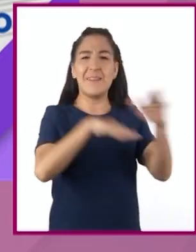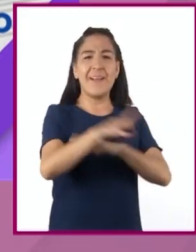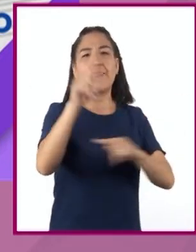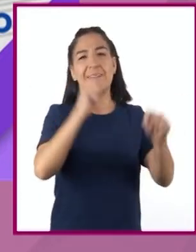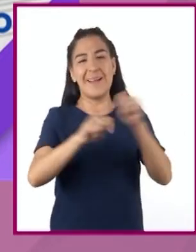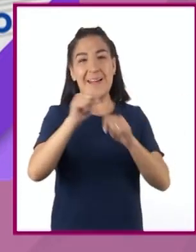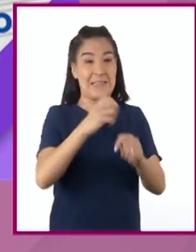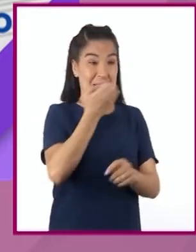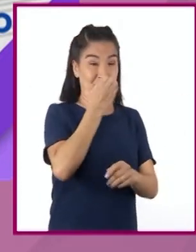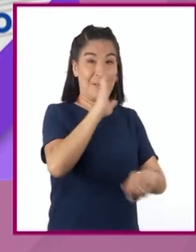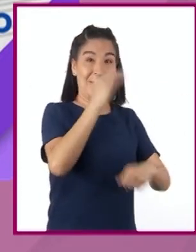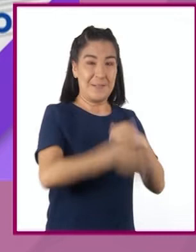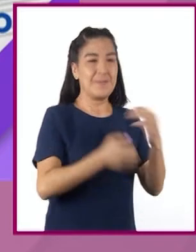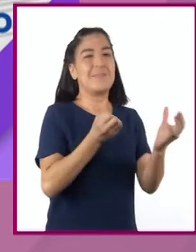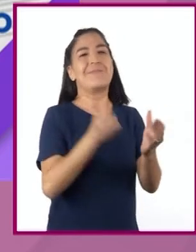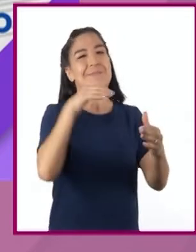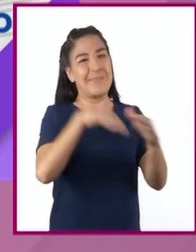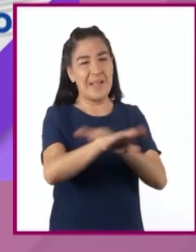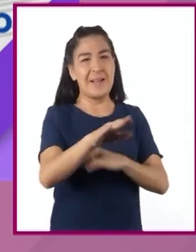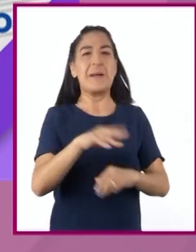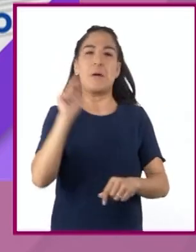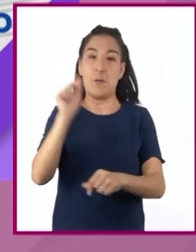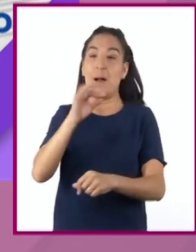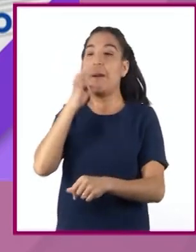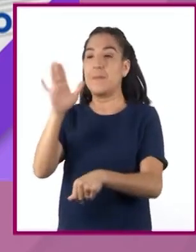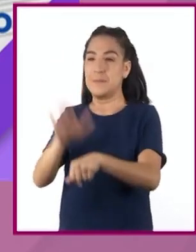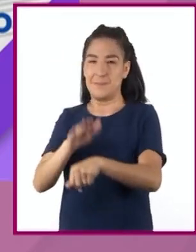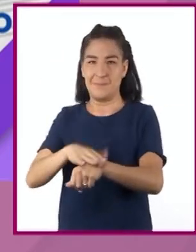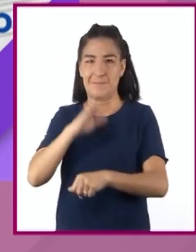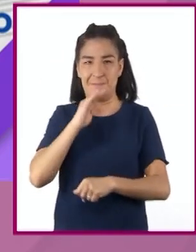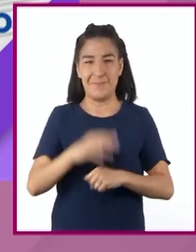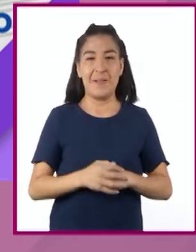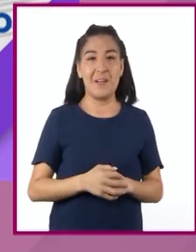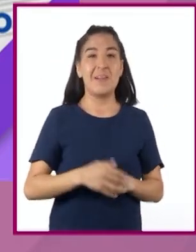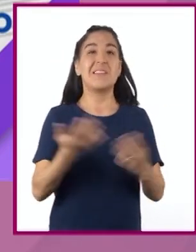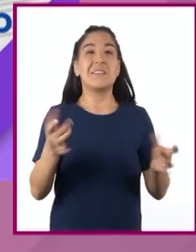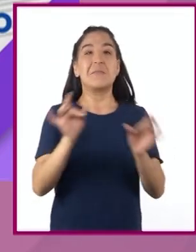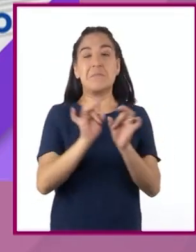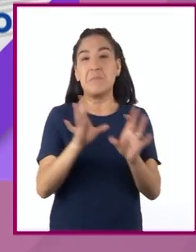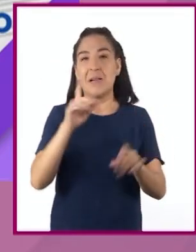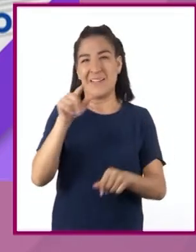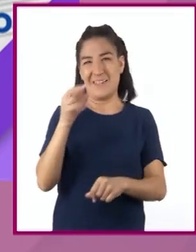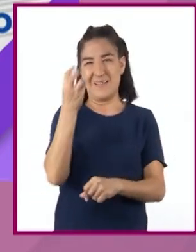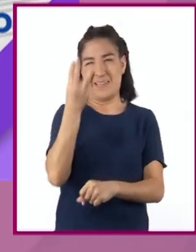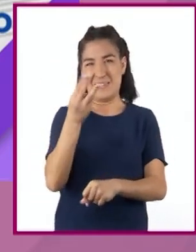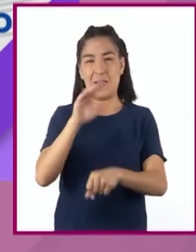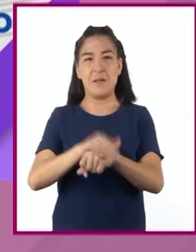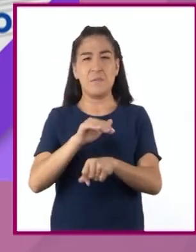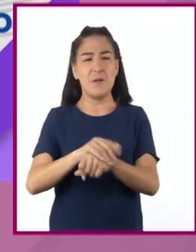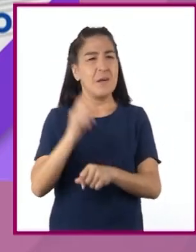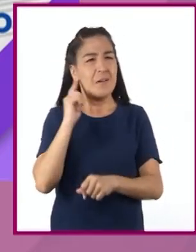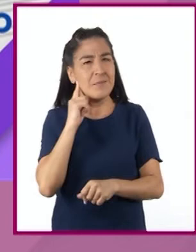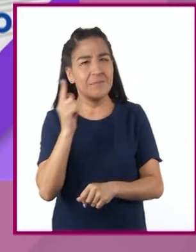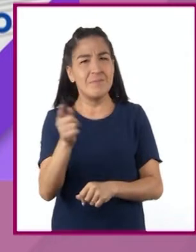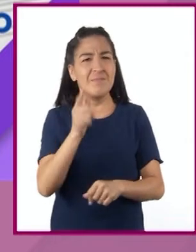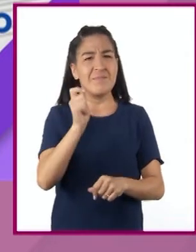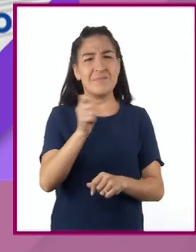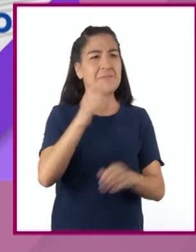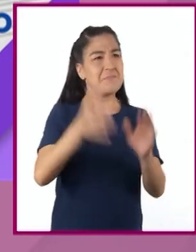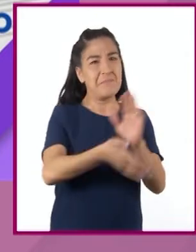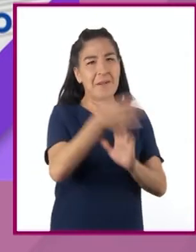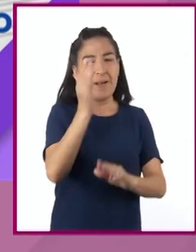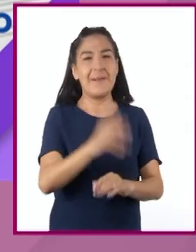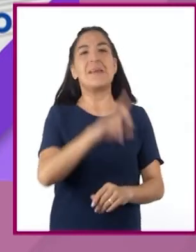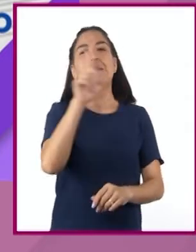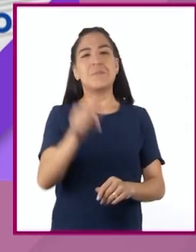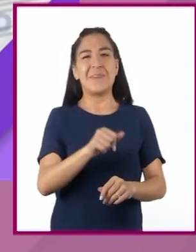de la escuela y así se lo comentó a su mamá, sin darse cuenta que 3 de sus amigos lo habían escuchado. Estos